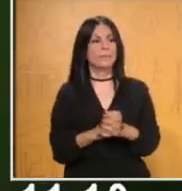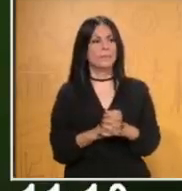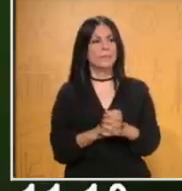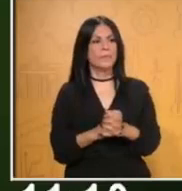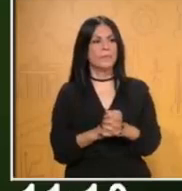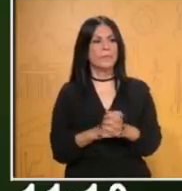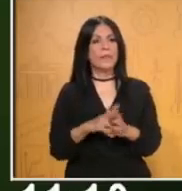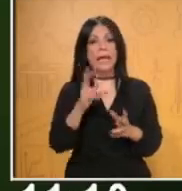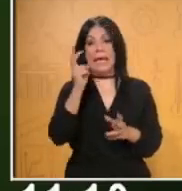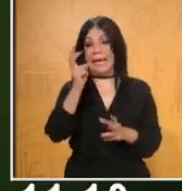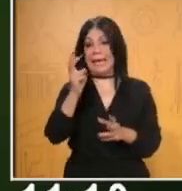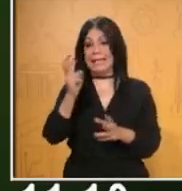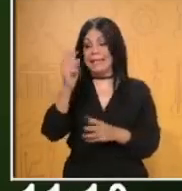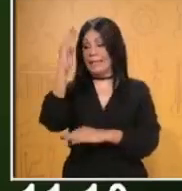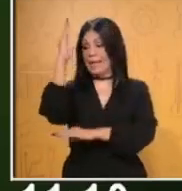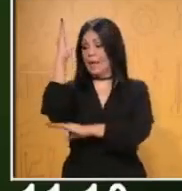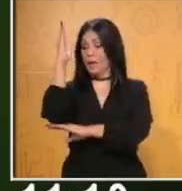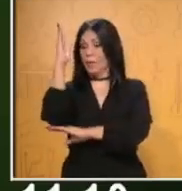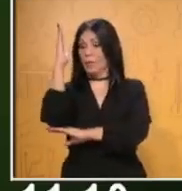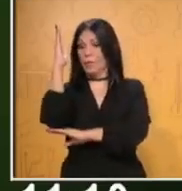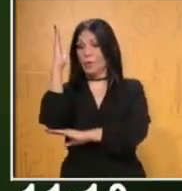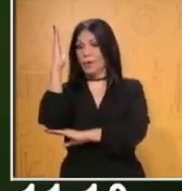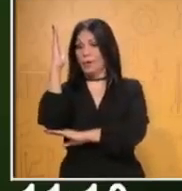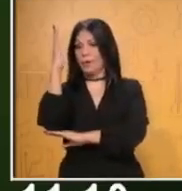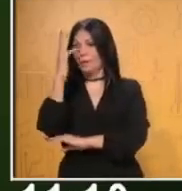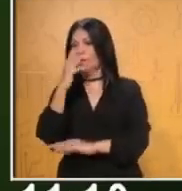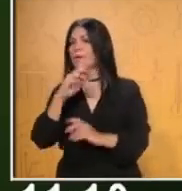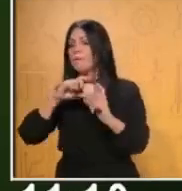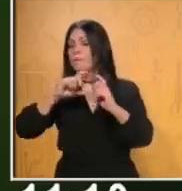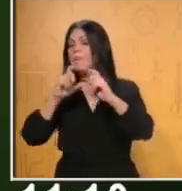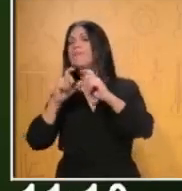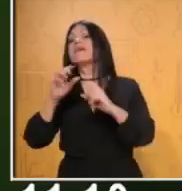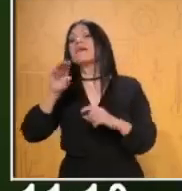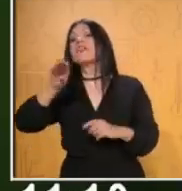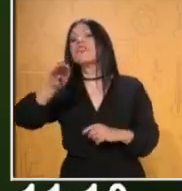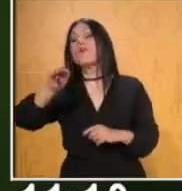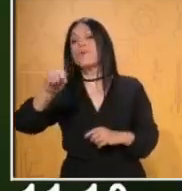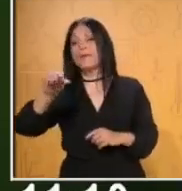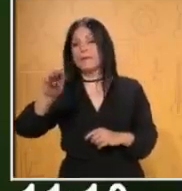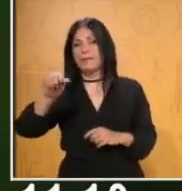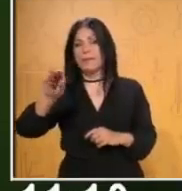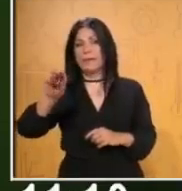un ángulo recto, por lo tanto mide 90 grados.